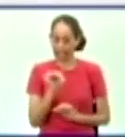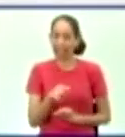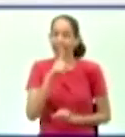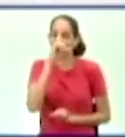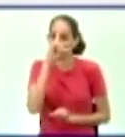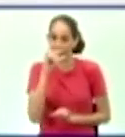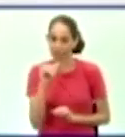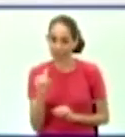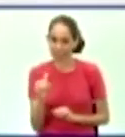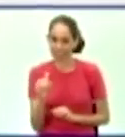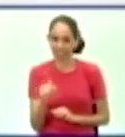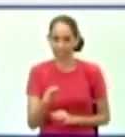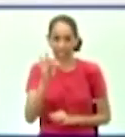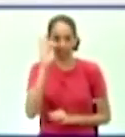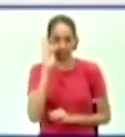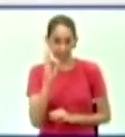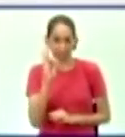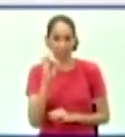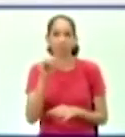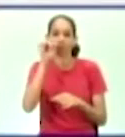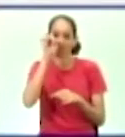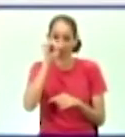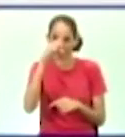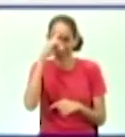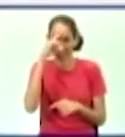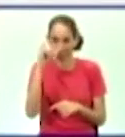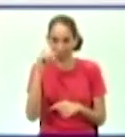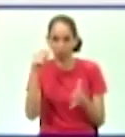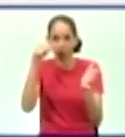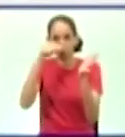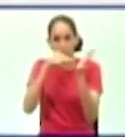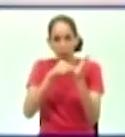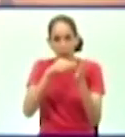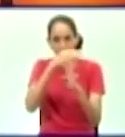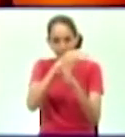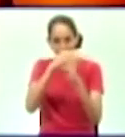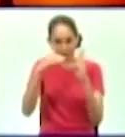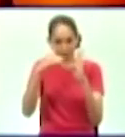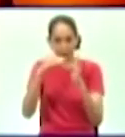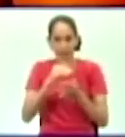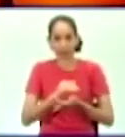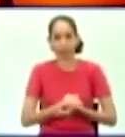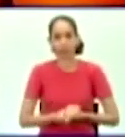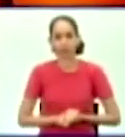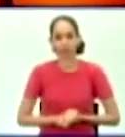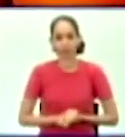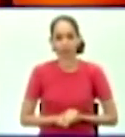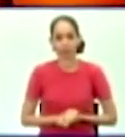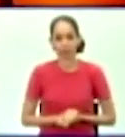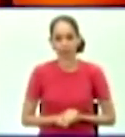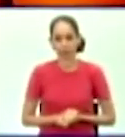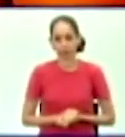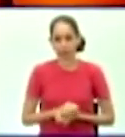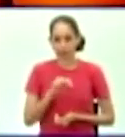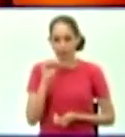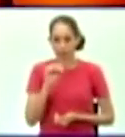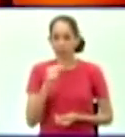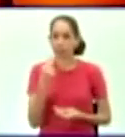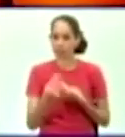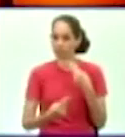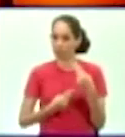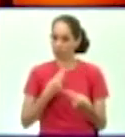es punto medio. Pues hasta aquí hemos estado desarrollando nuestro